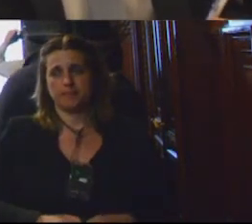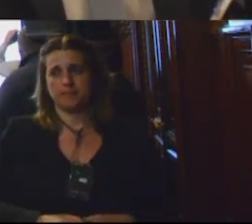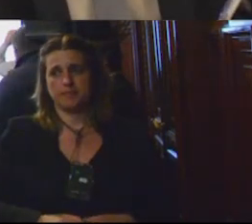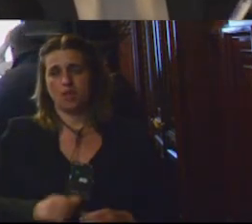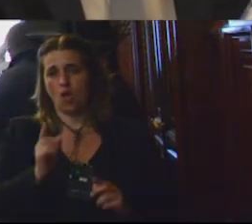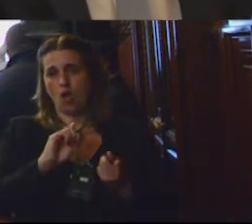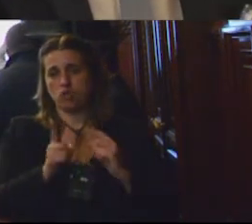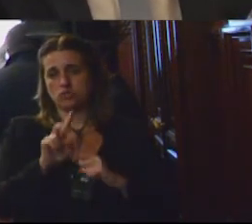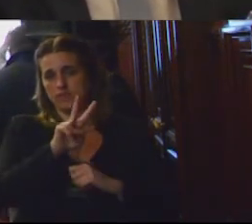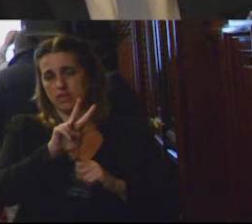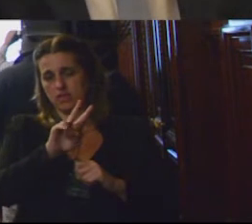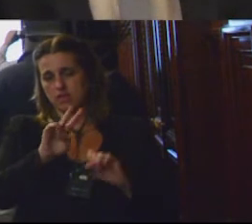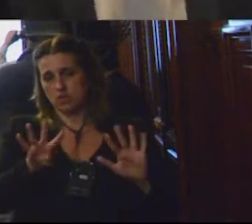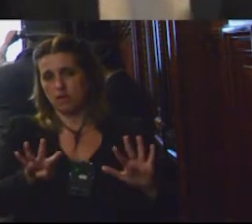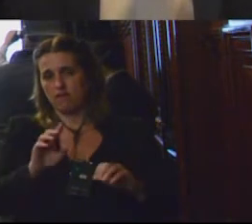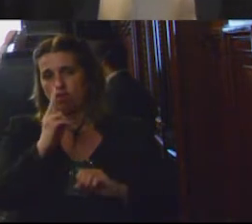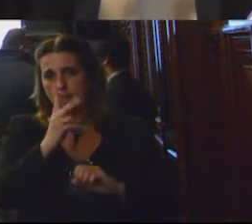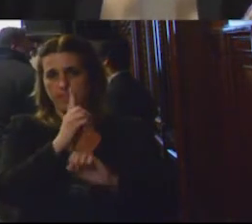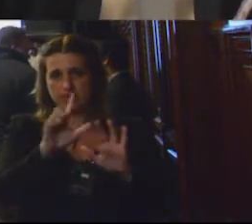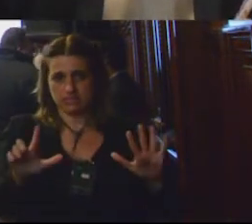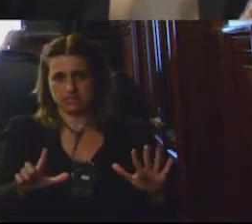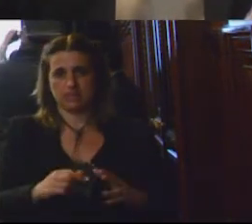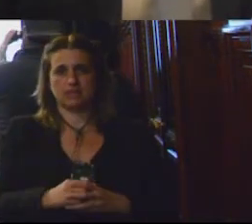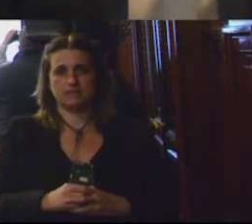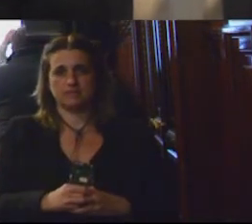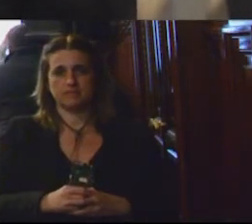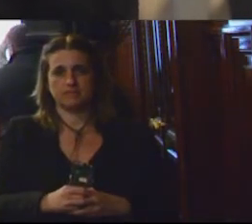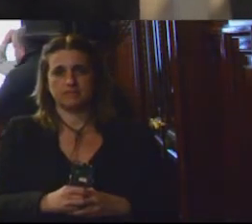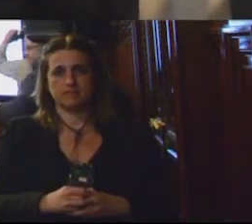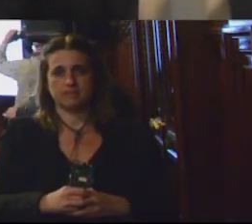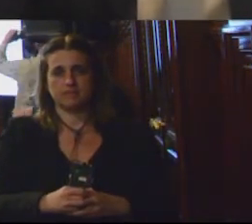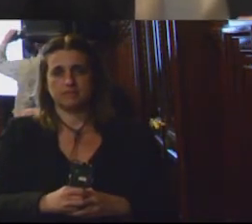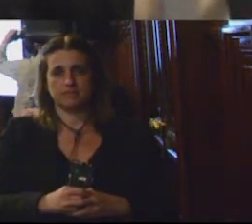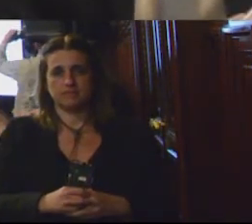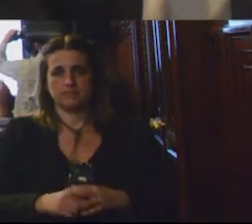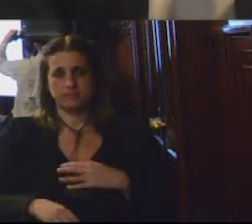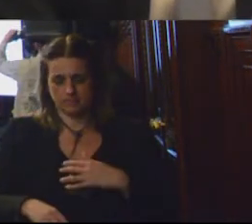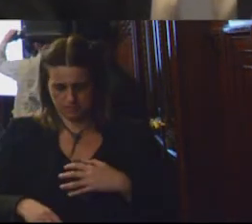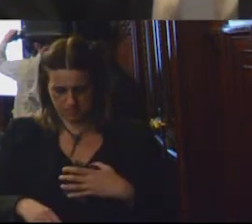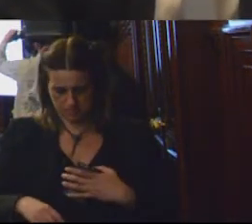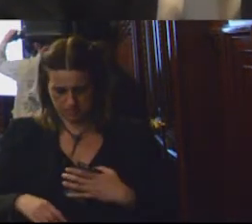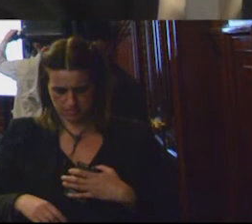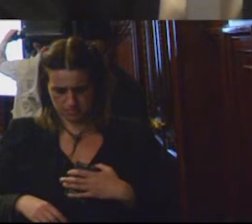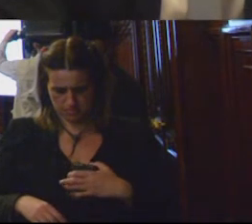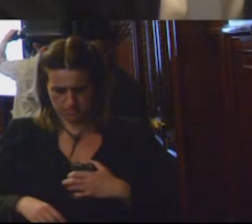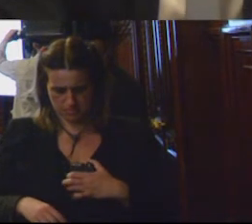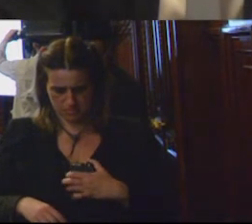1129 ha sido planteado en más de una ocasión durante esta audiencia, yo quisiera darle algunos datos